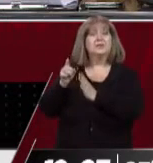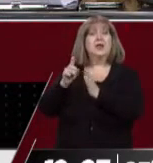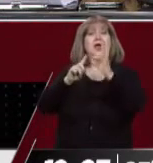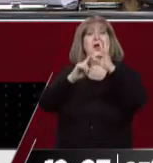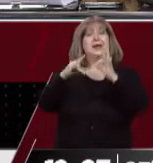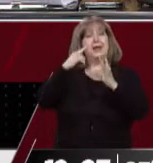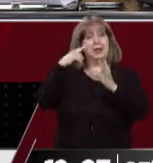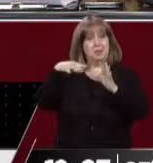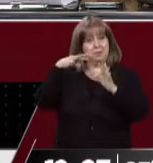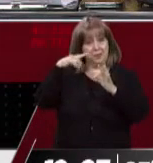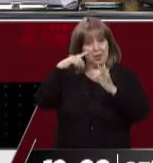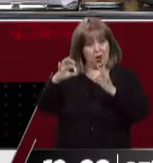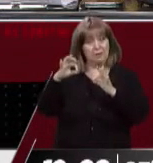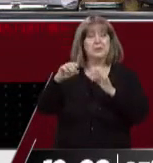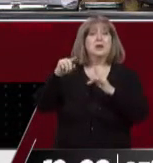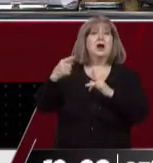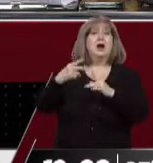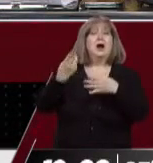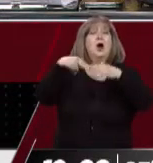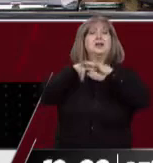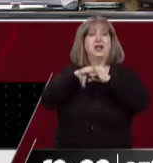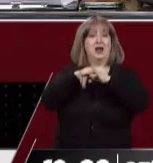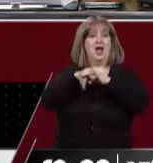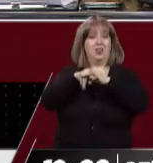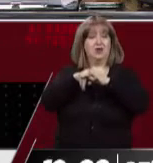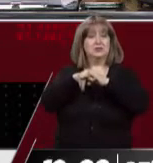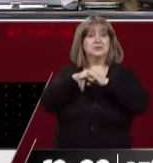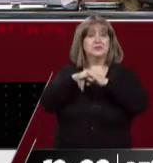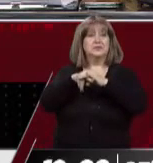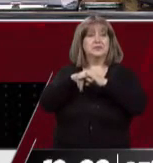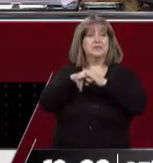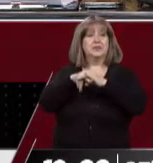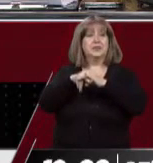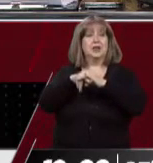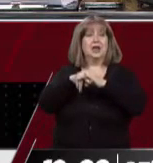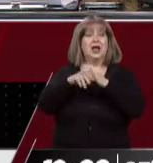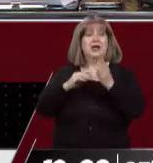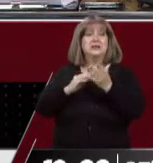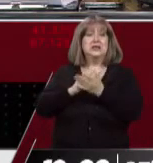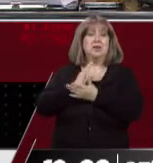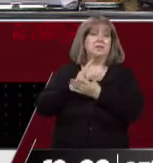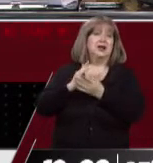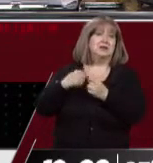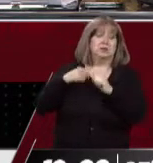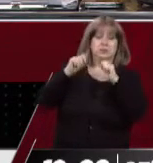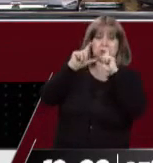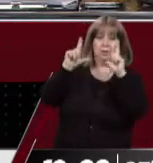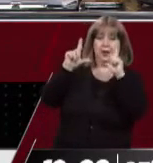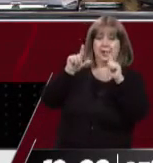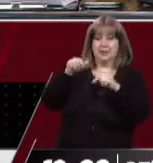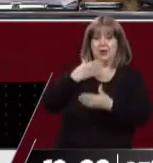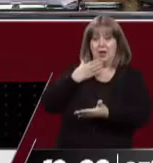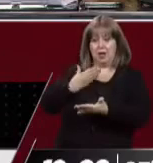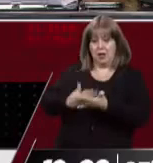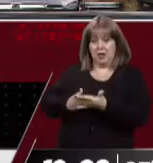que estamos internados. Y siempre nos terminamos admirando de él, porque